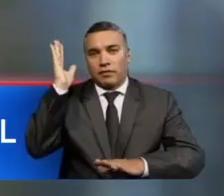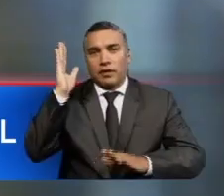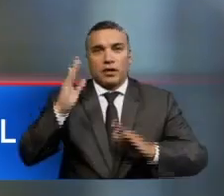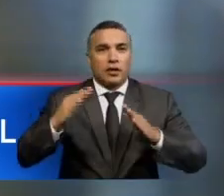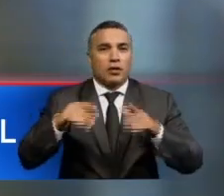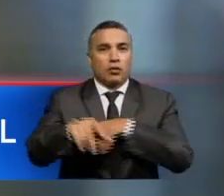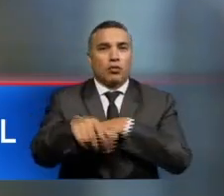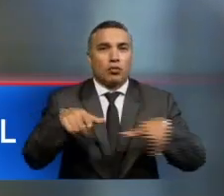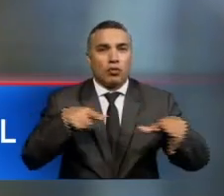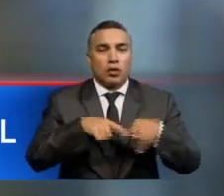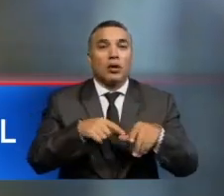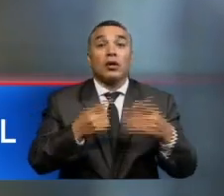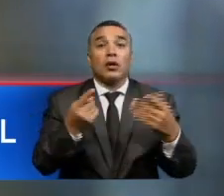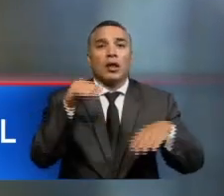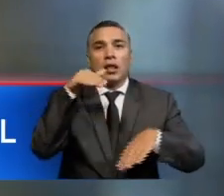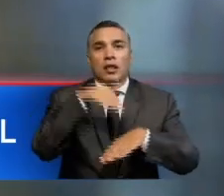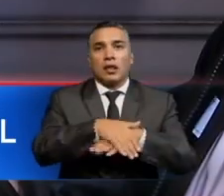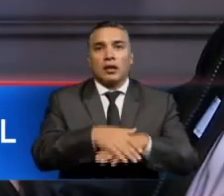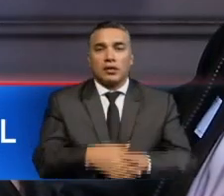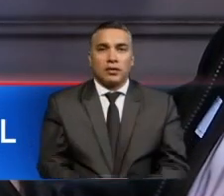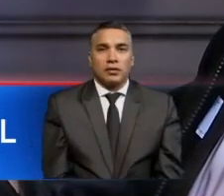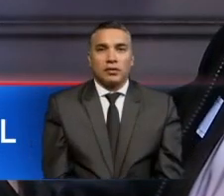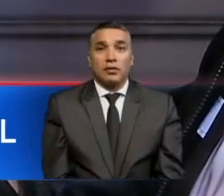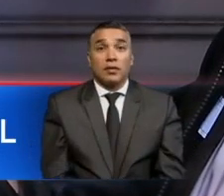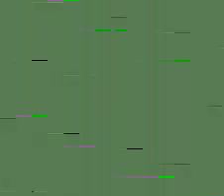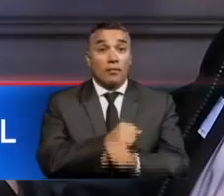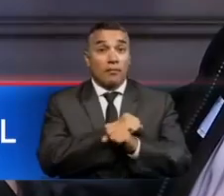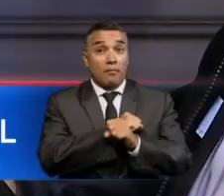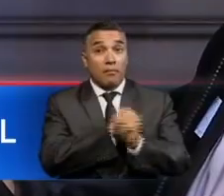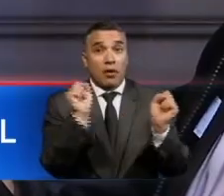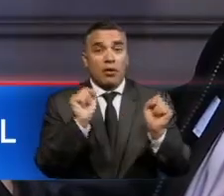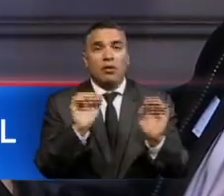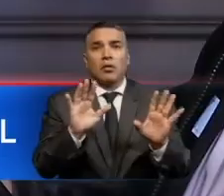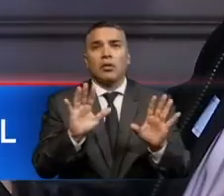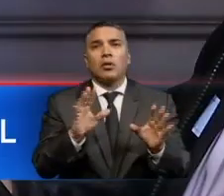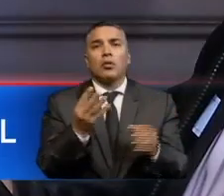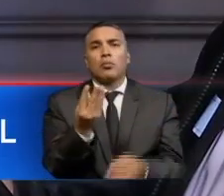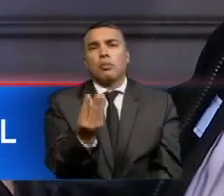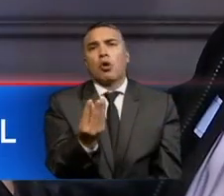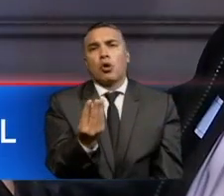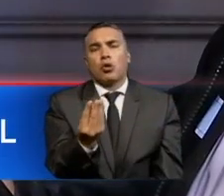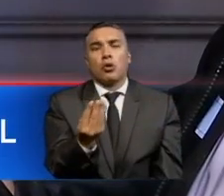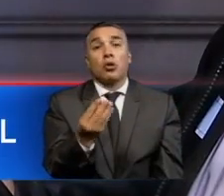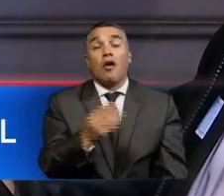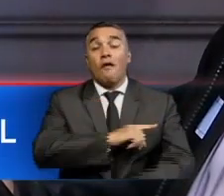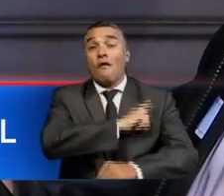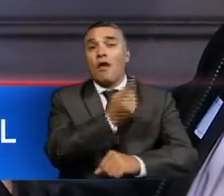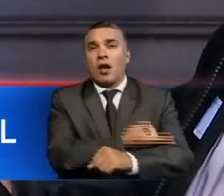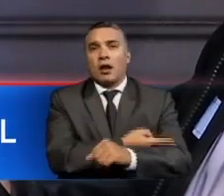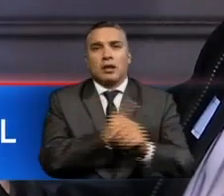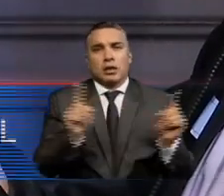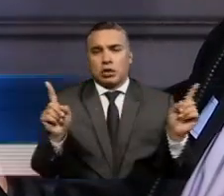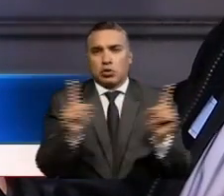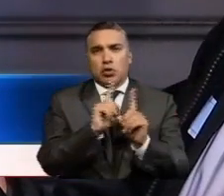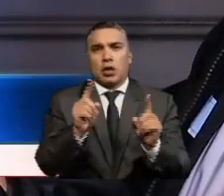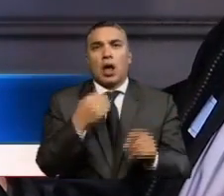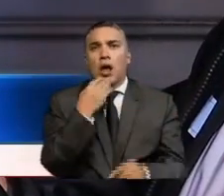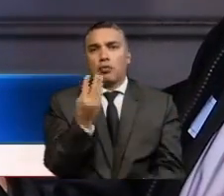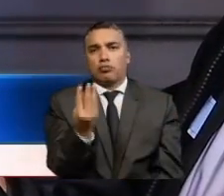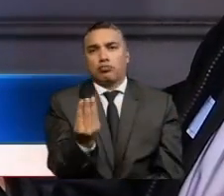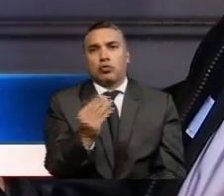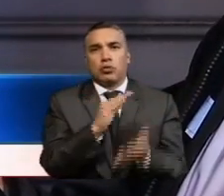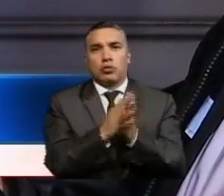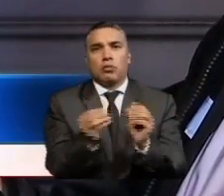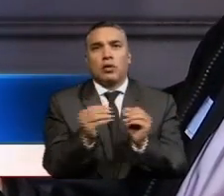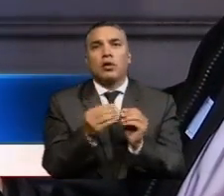fueron del sector en horas de la tarde. El explosivo es algo leve, no tiene nada que ver con algo grande, es